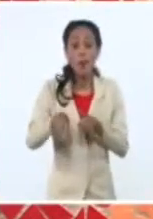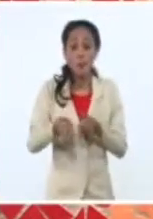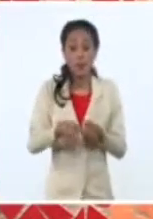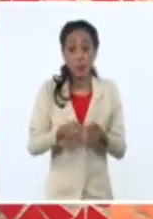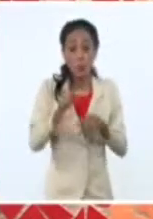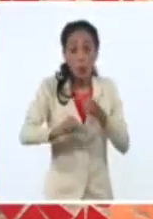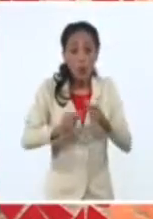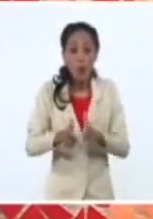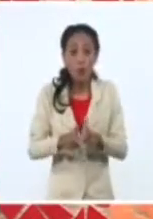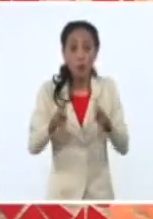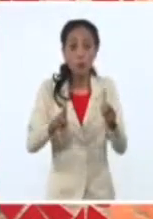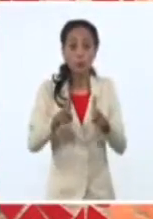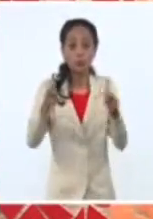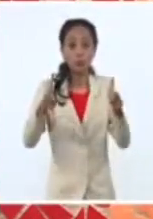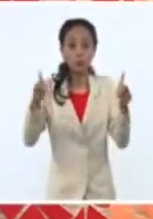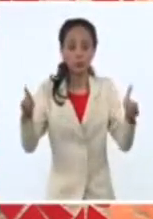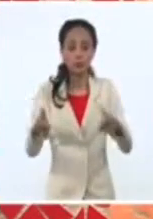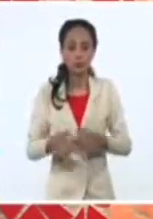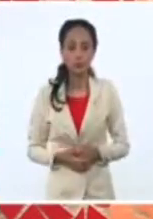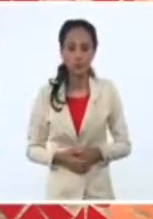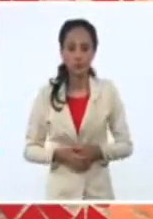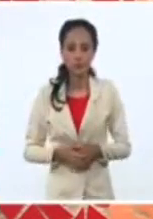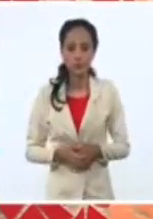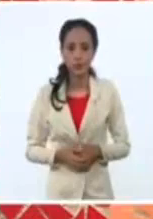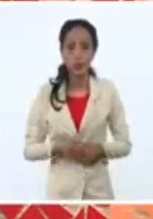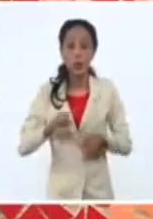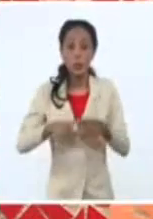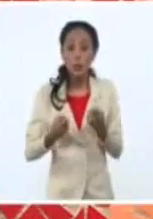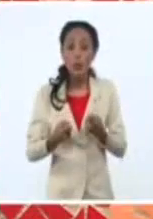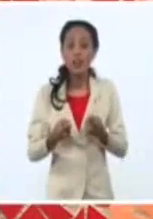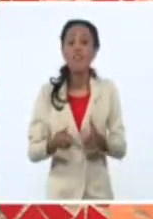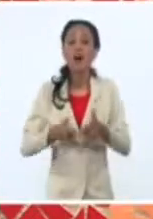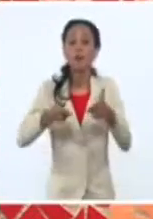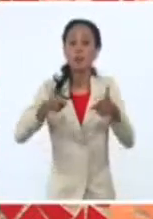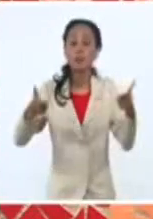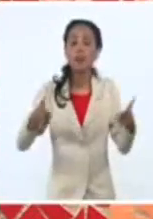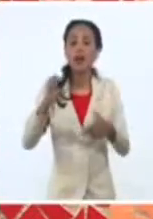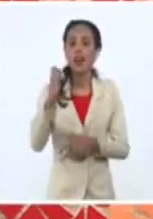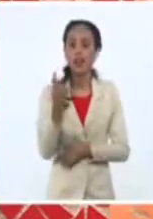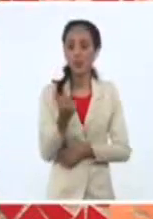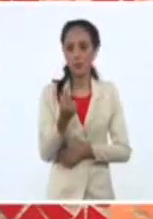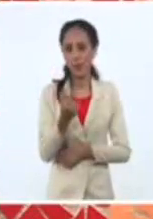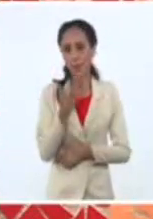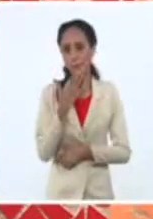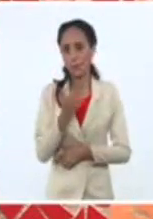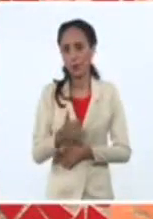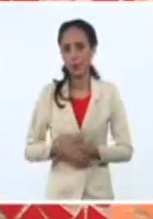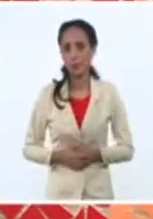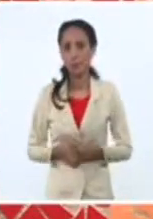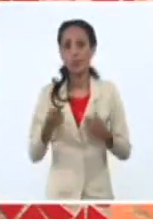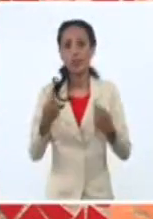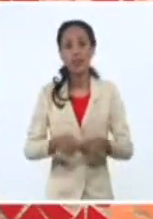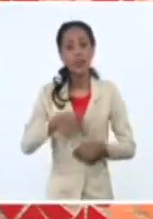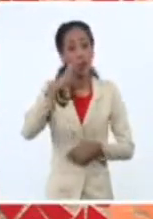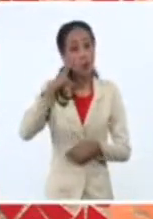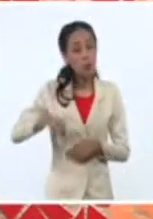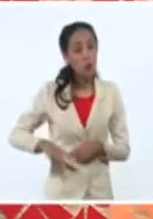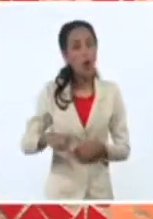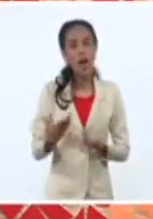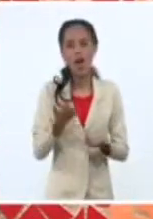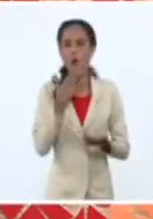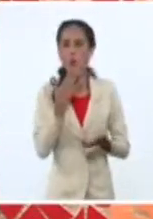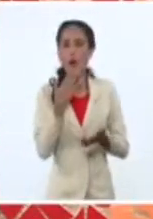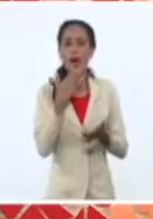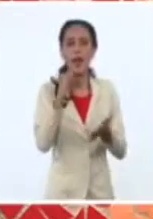convierta en mediana. ¿Por qué? Porque eso implica que crece la economía e impacta en la economía. Para eso entonces tú tienes que buscar un régimen tributario, un